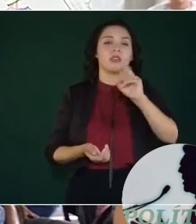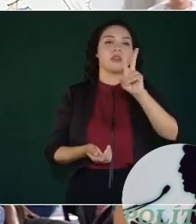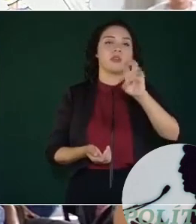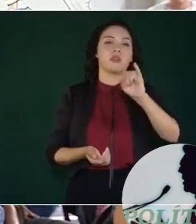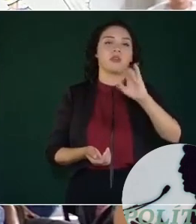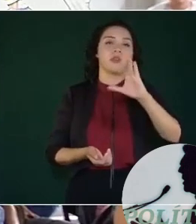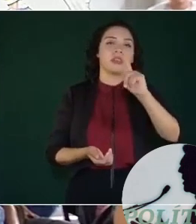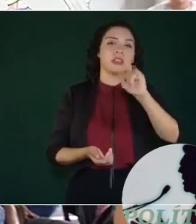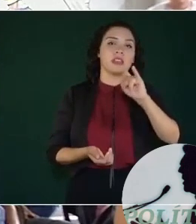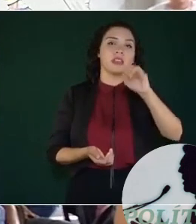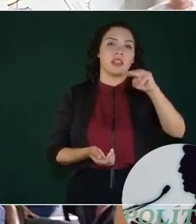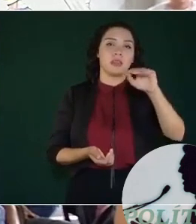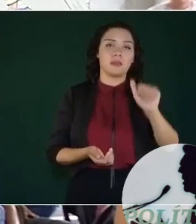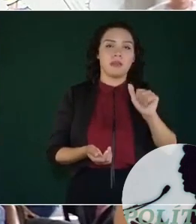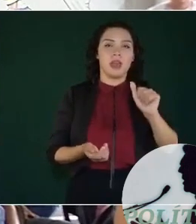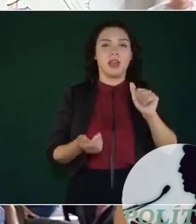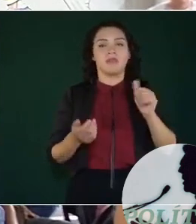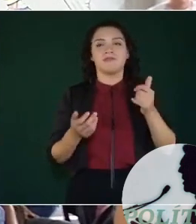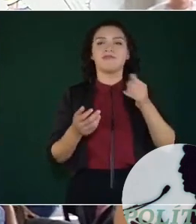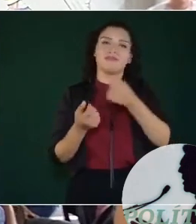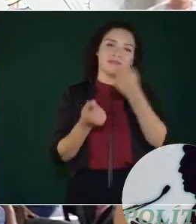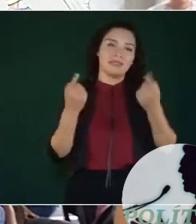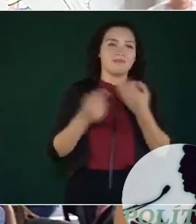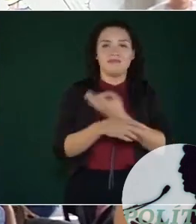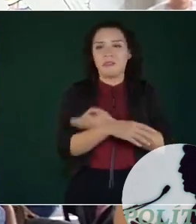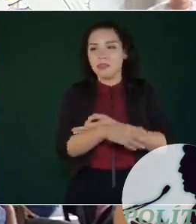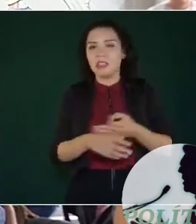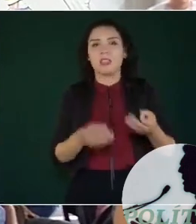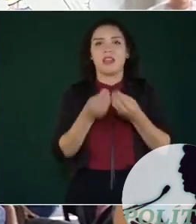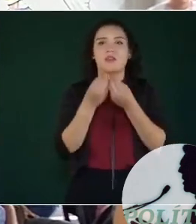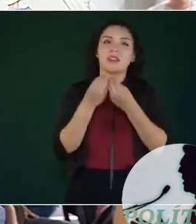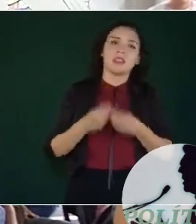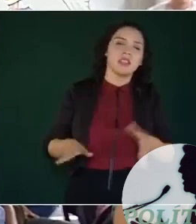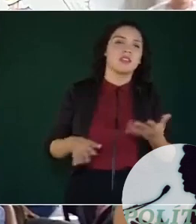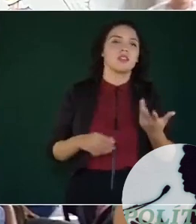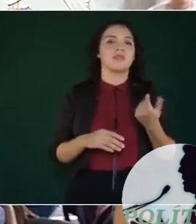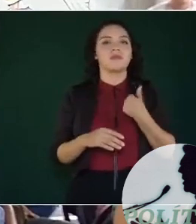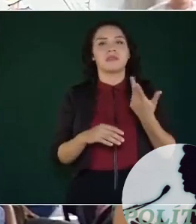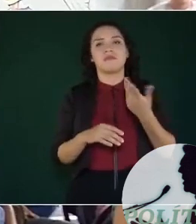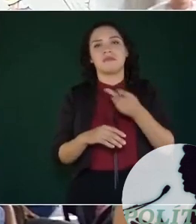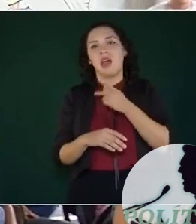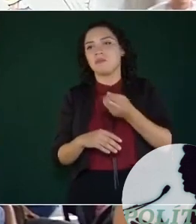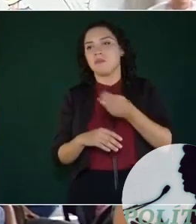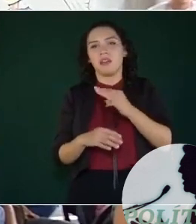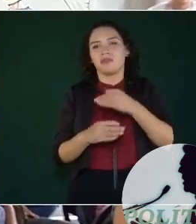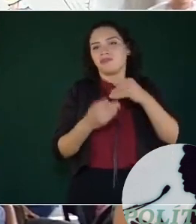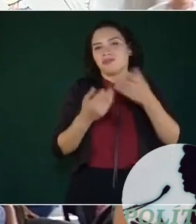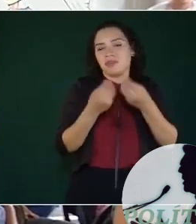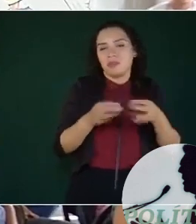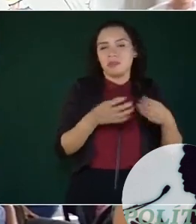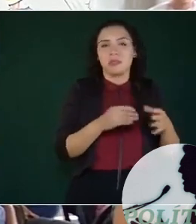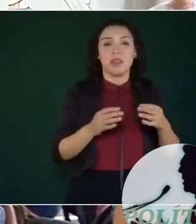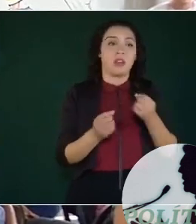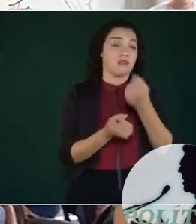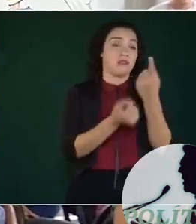y que hoy seguimos sin conocer mucha información, inclusive que los mismos criminales no quieren dar a conocer, pues